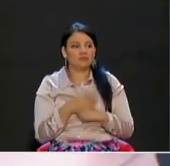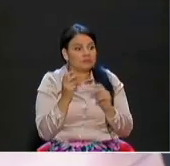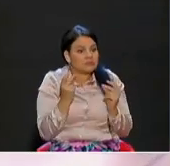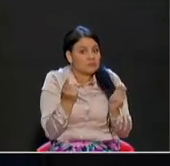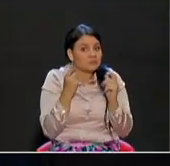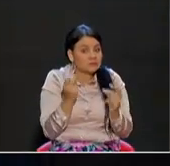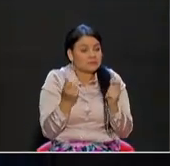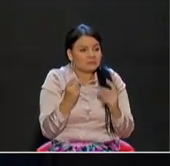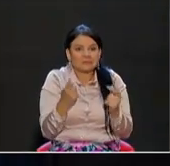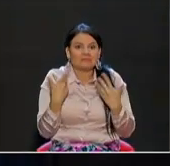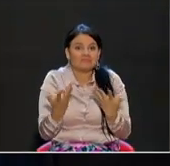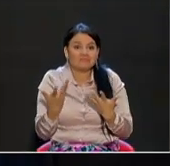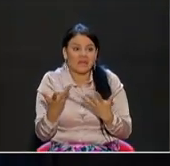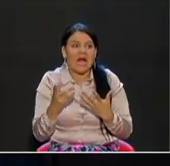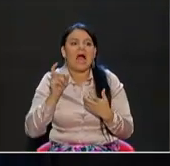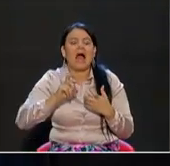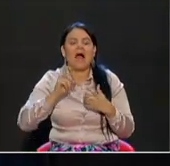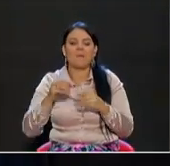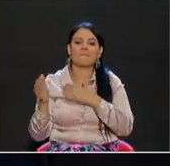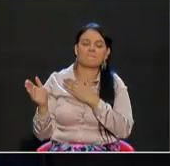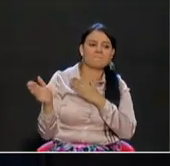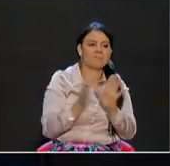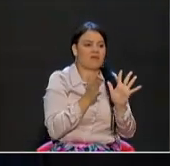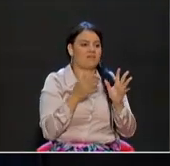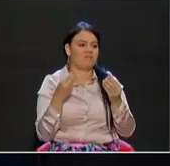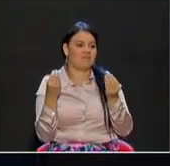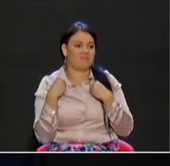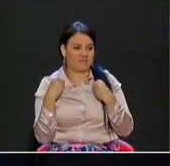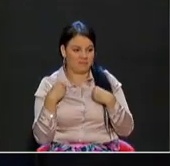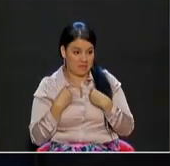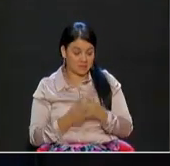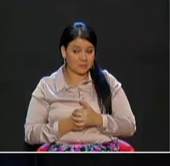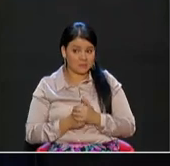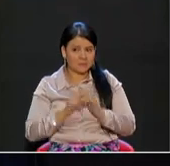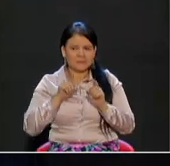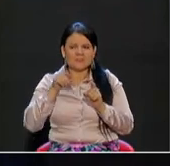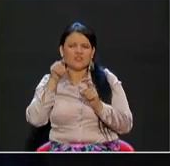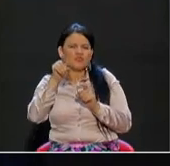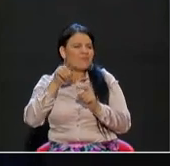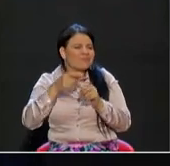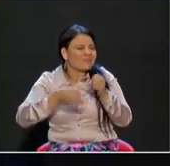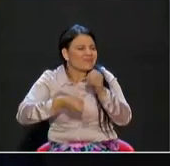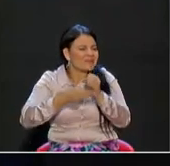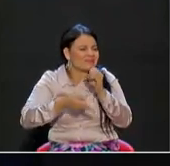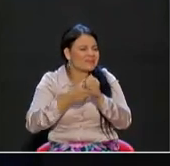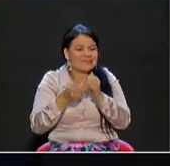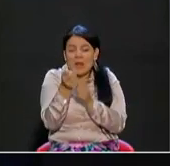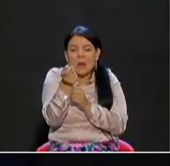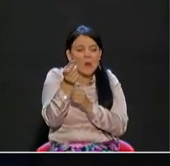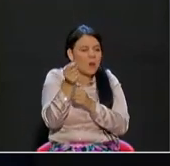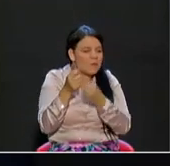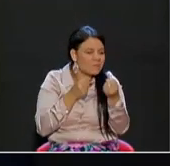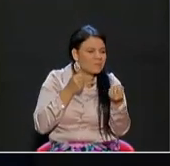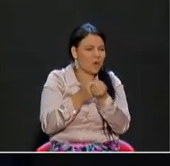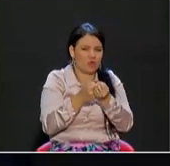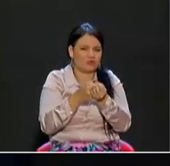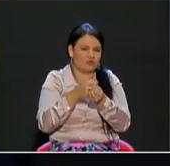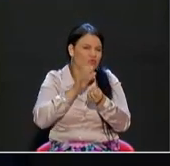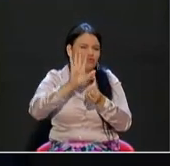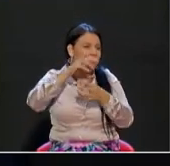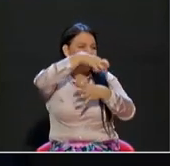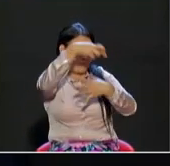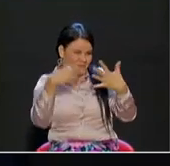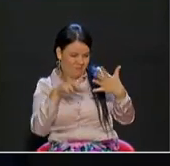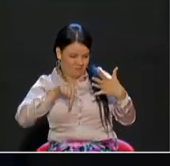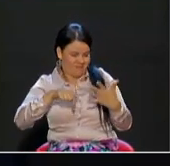un plan de vivienda y también un plan de capital semilla y apoyo al emprendimiento si nosotros queremos detener la violencia